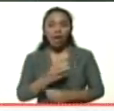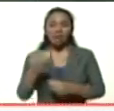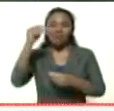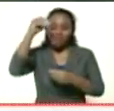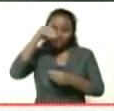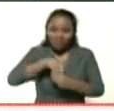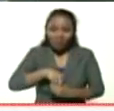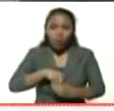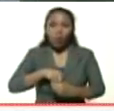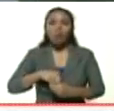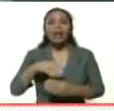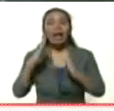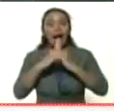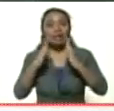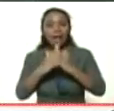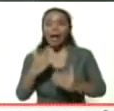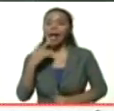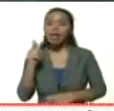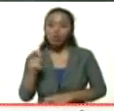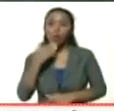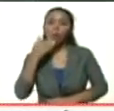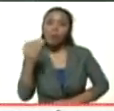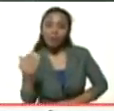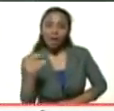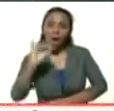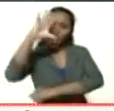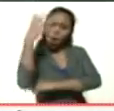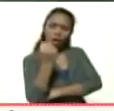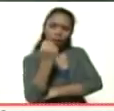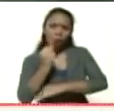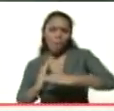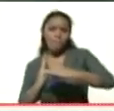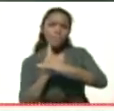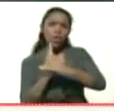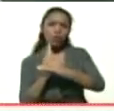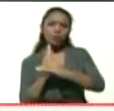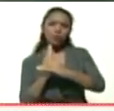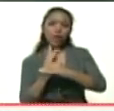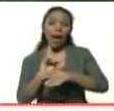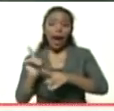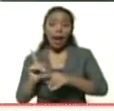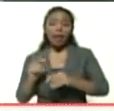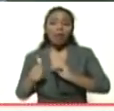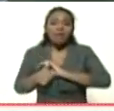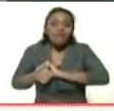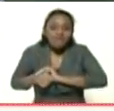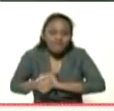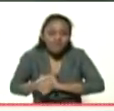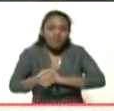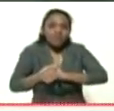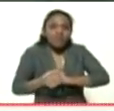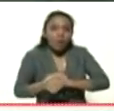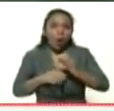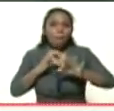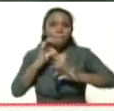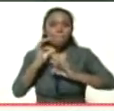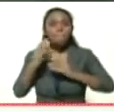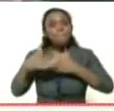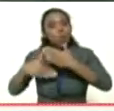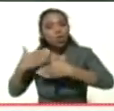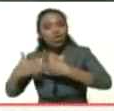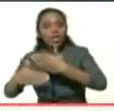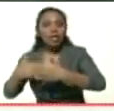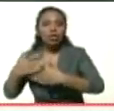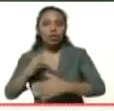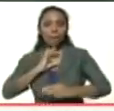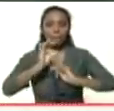cuarentena que permite que logremos detener o en todo caso enlentecer el proceso de transmisión.